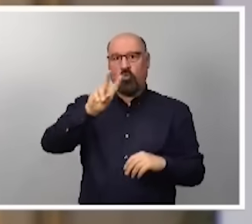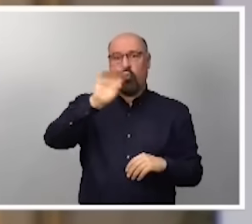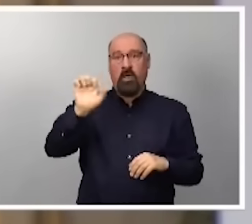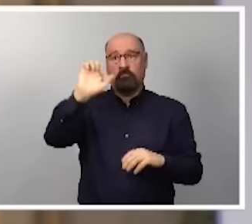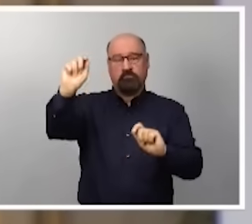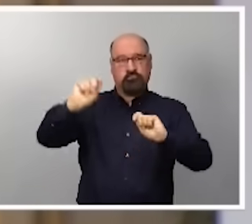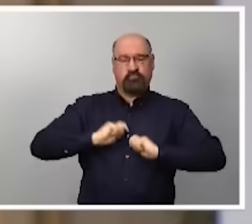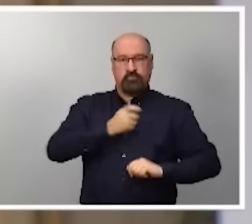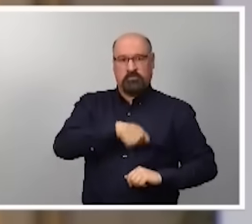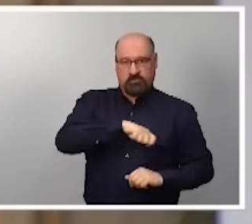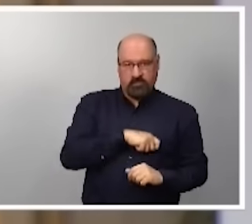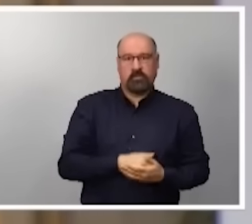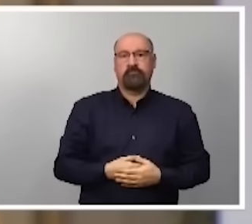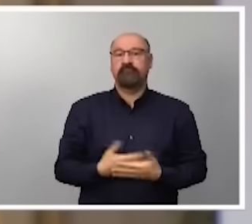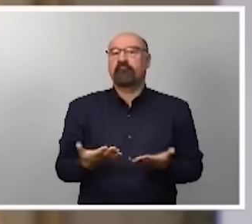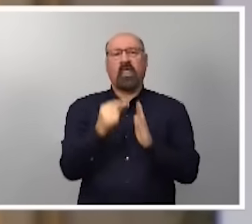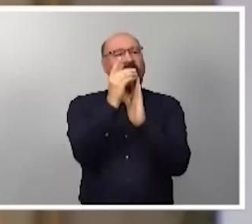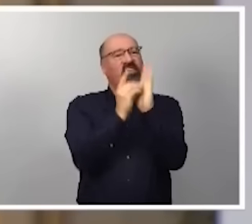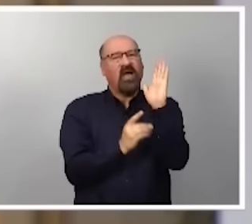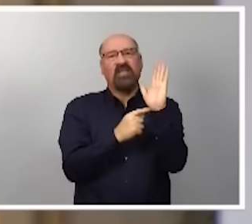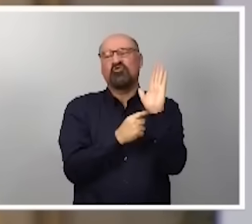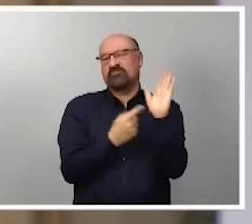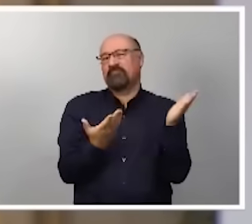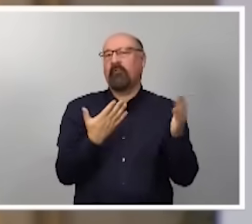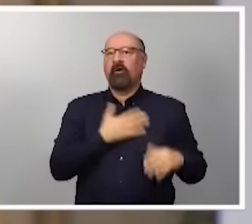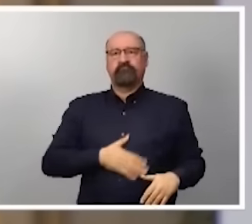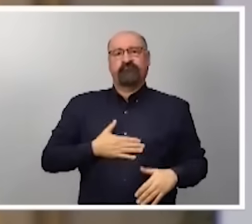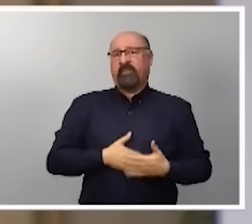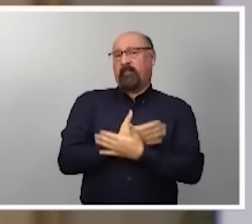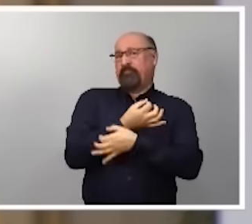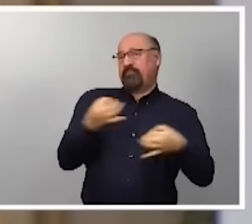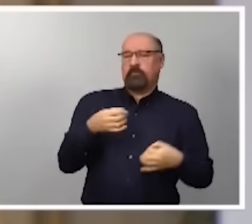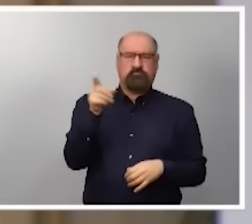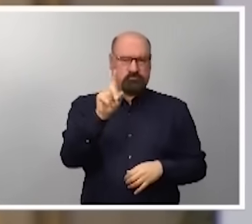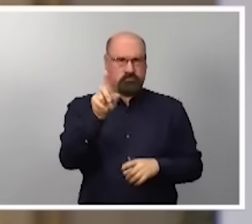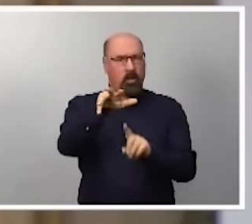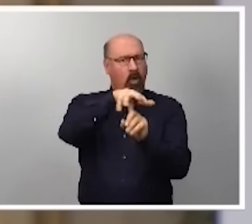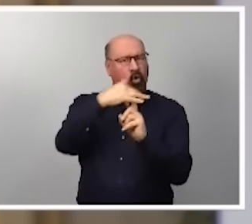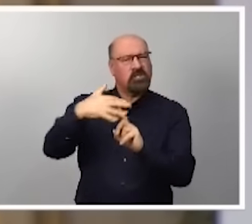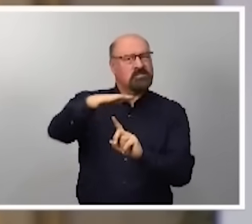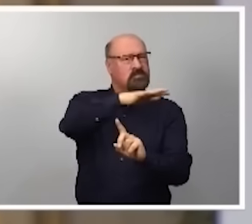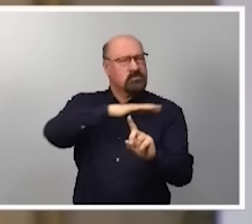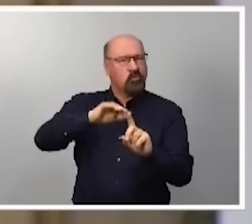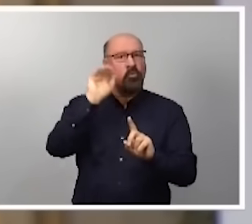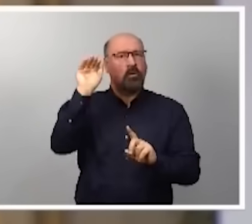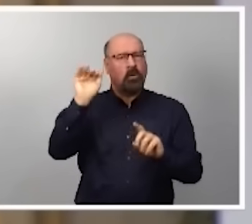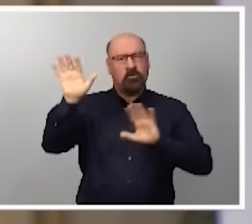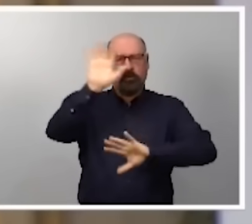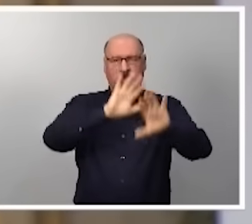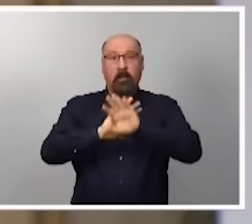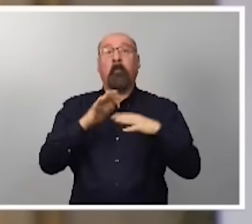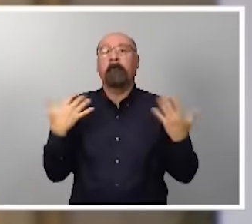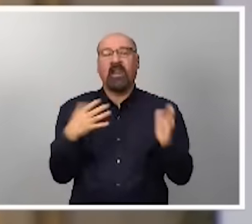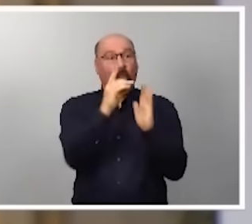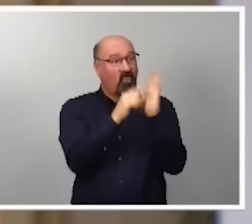no son datos para la complacencia, porque vivimos en un contexto extraordinariamente complejo, pero sí son datos para la esperanza.